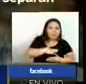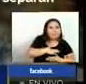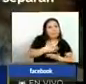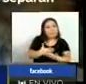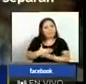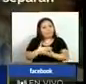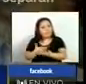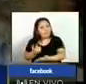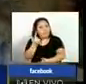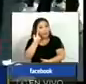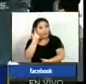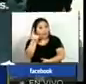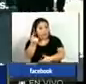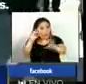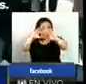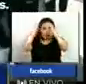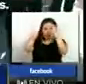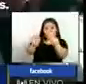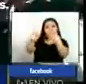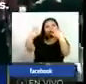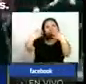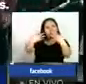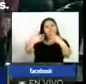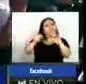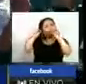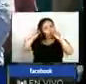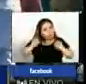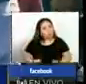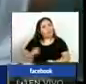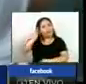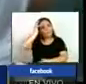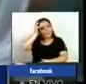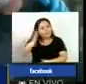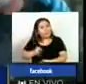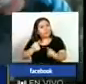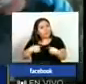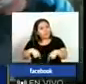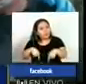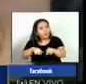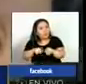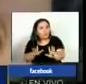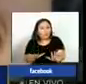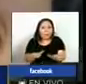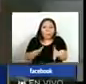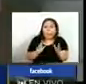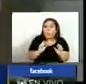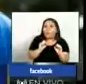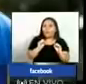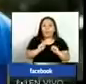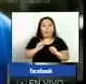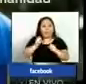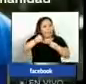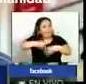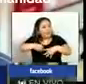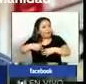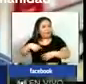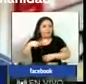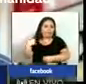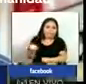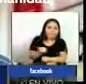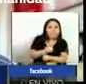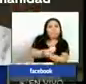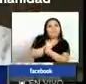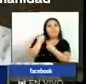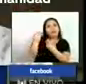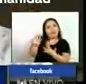mostrando al mundo que hay muchas razones para seguir creyendo porque lo único que no podemos perder es el amor y la